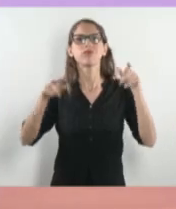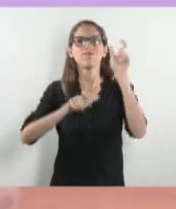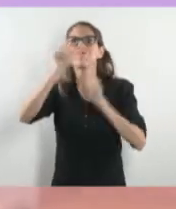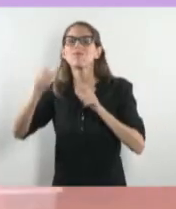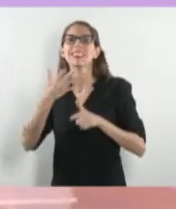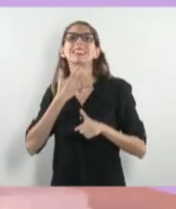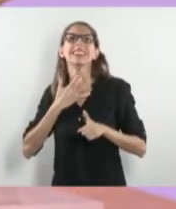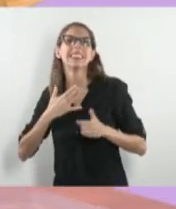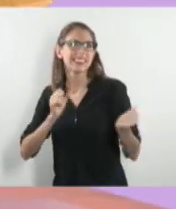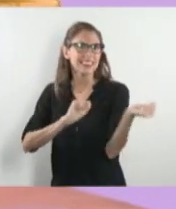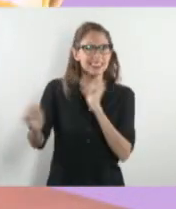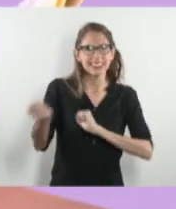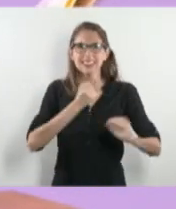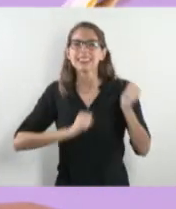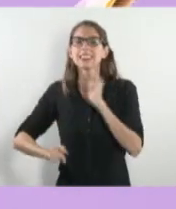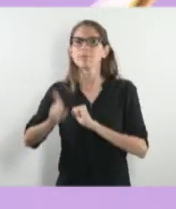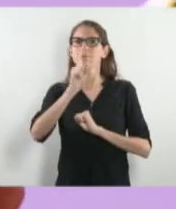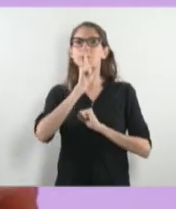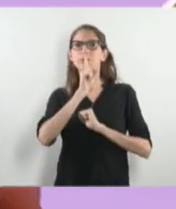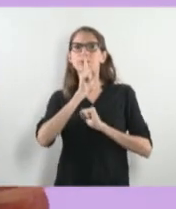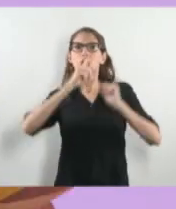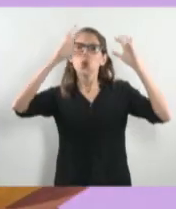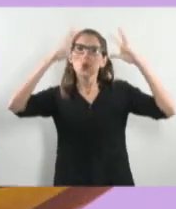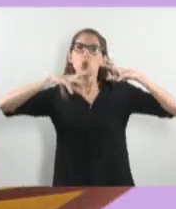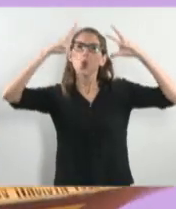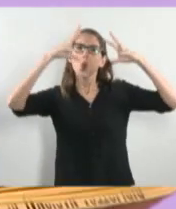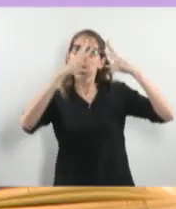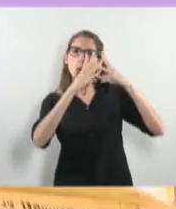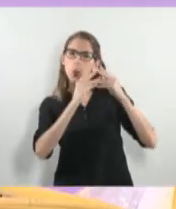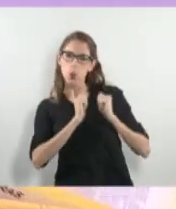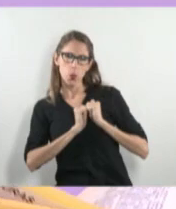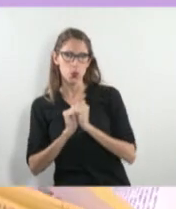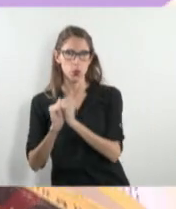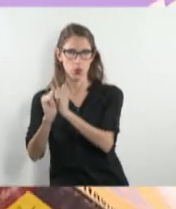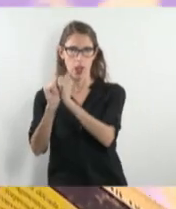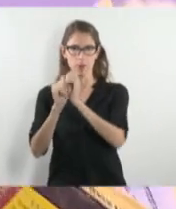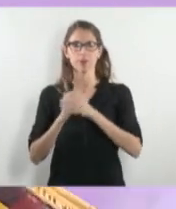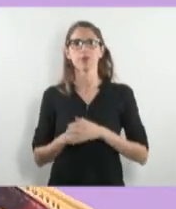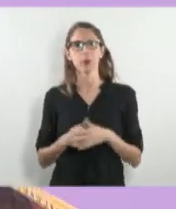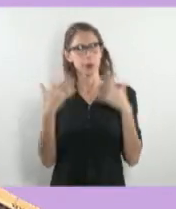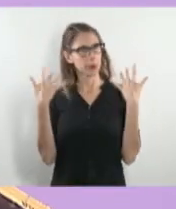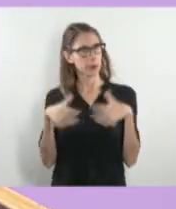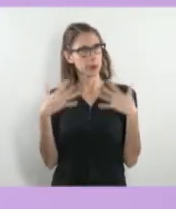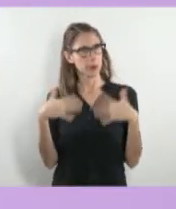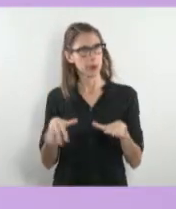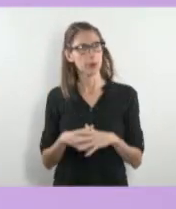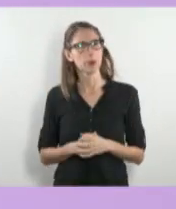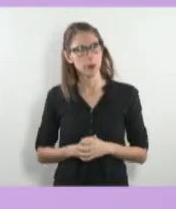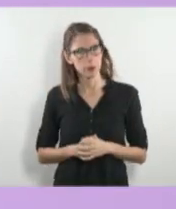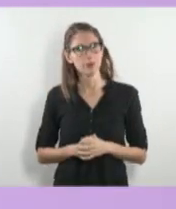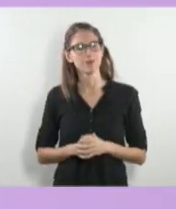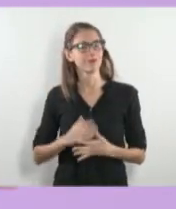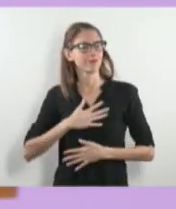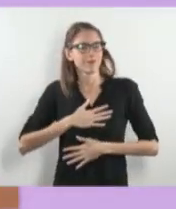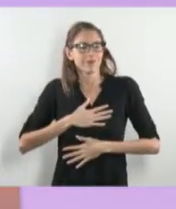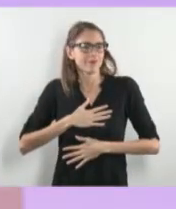silencio y esta pequeña lluvia que me acompaña. Tremendo. Y un placer